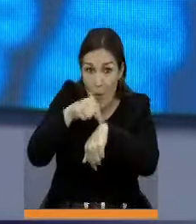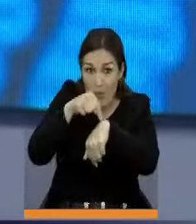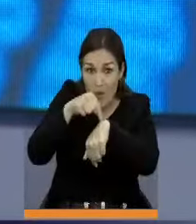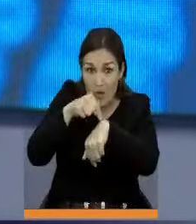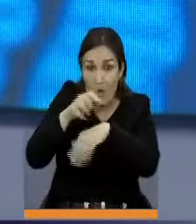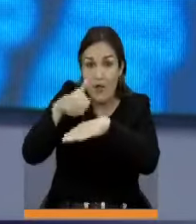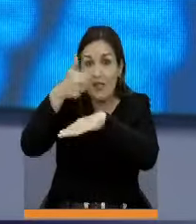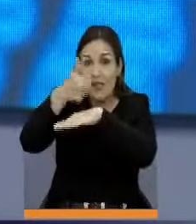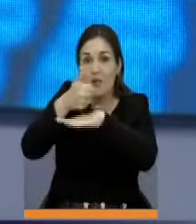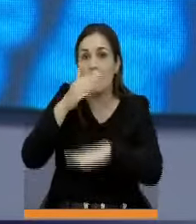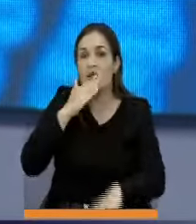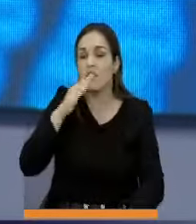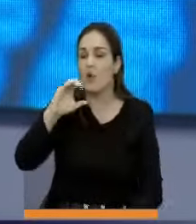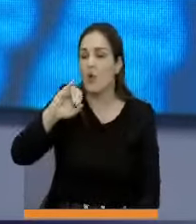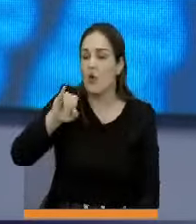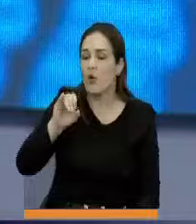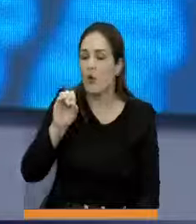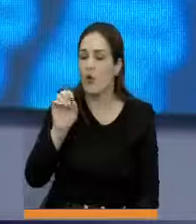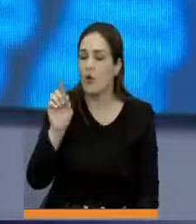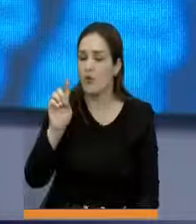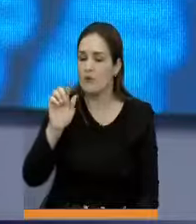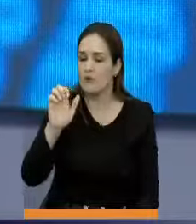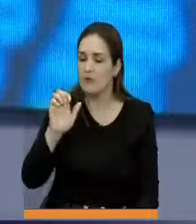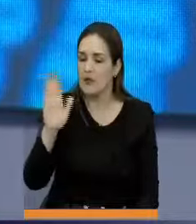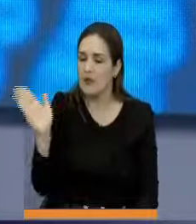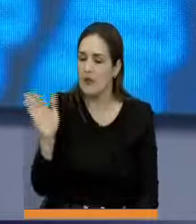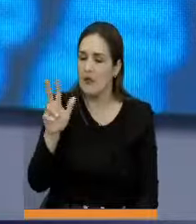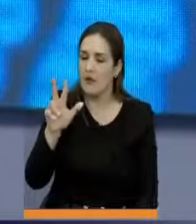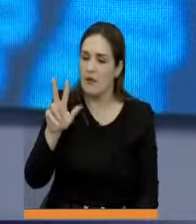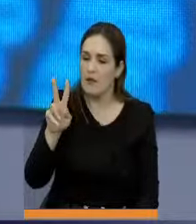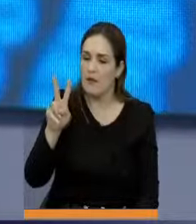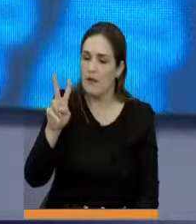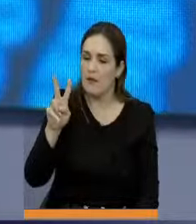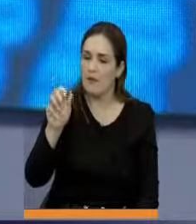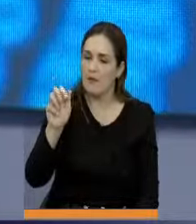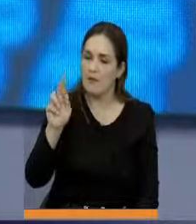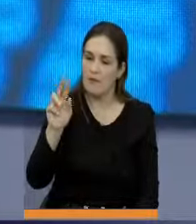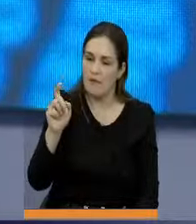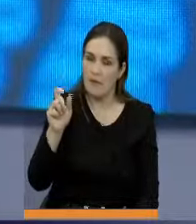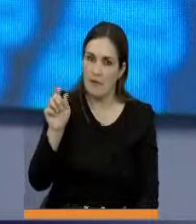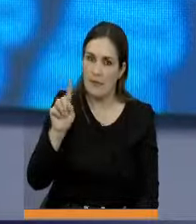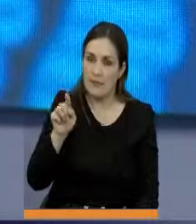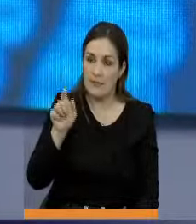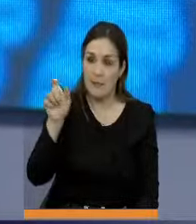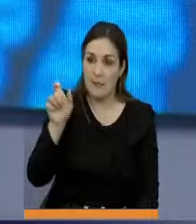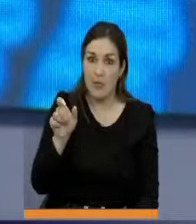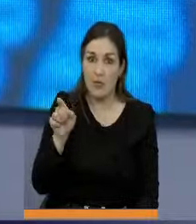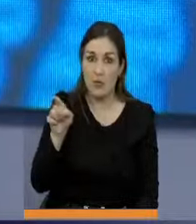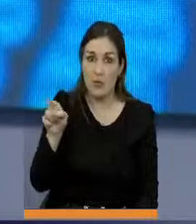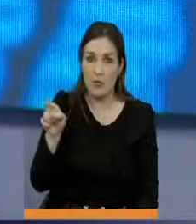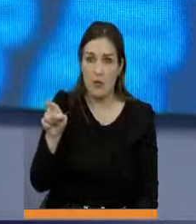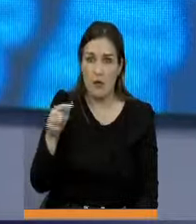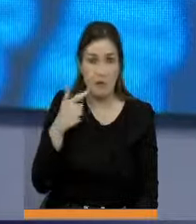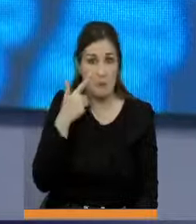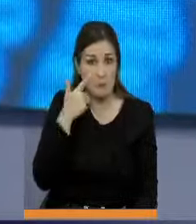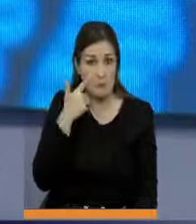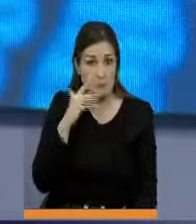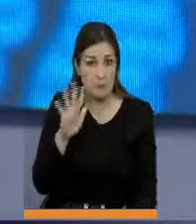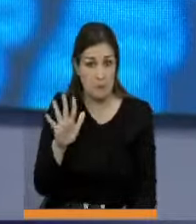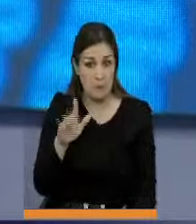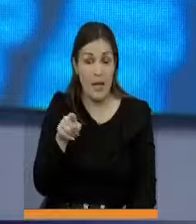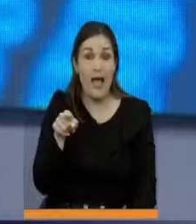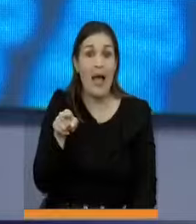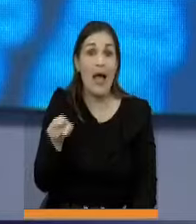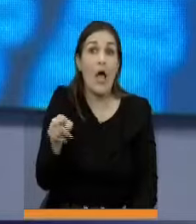doctor José Luis Vargas, pues uno diría que estaría ligado porque se compra para